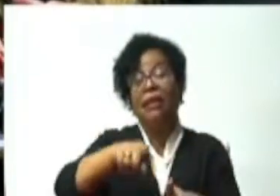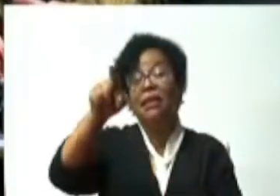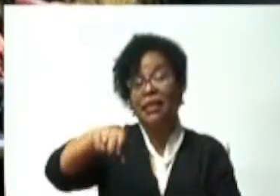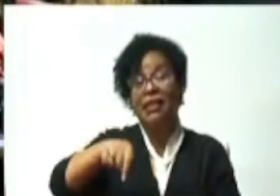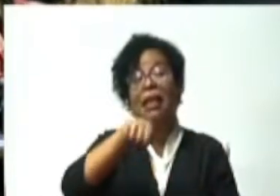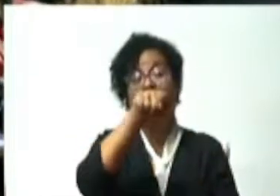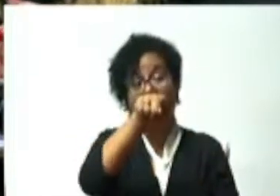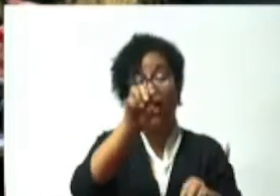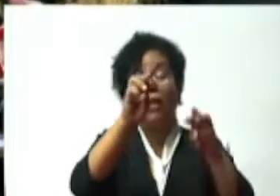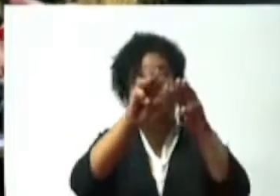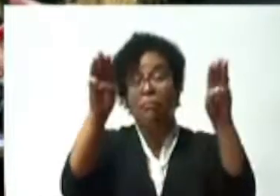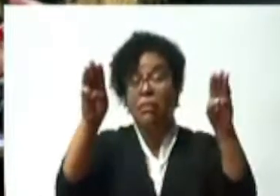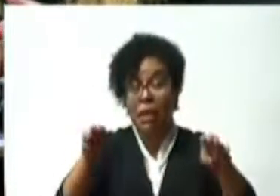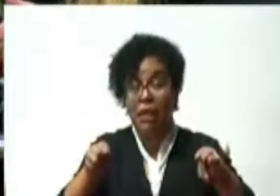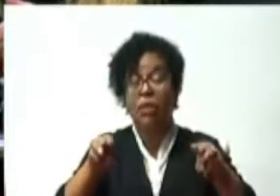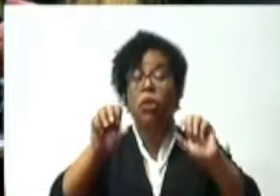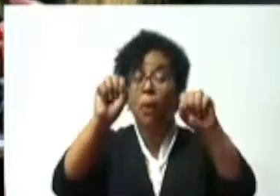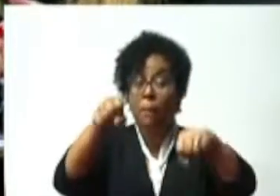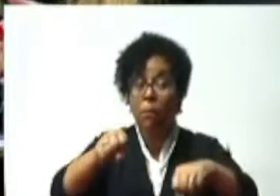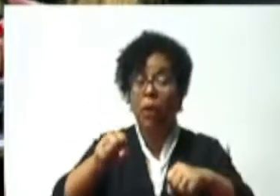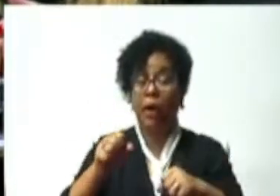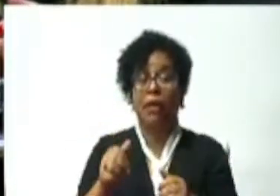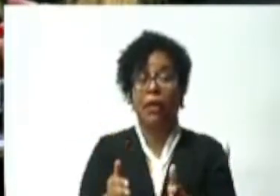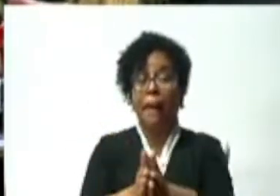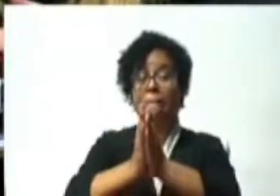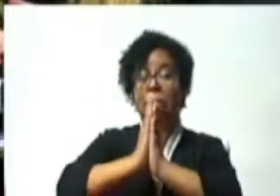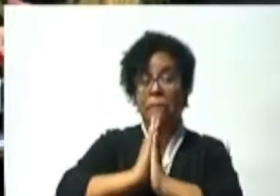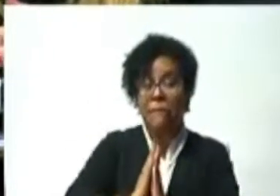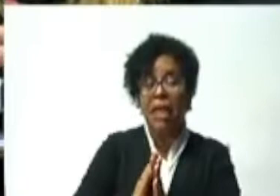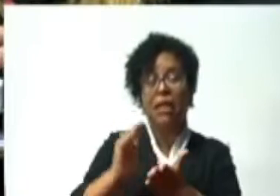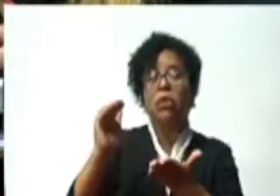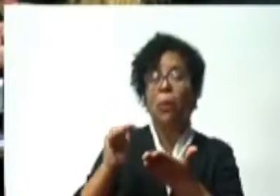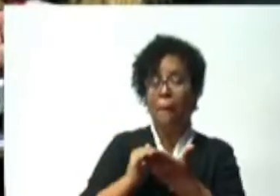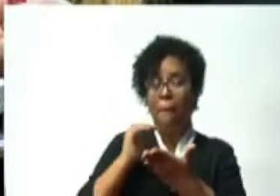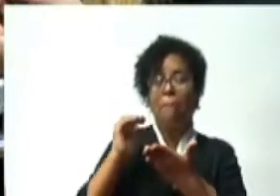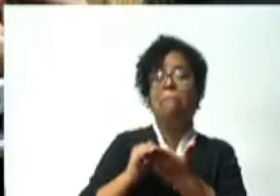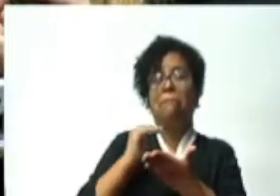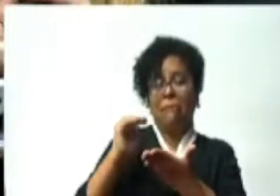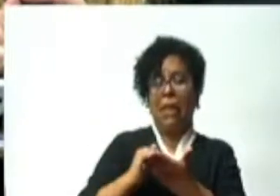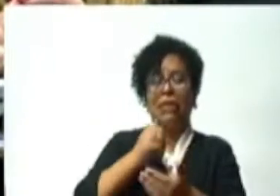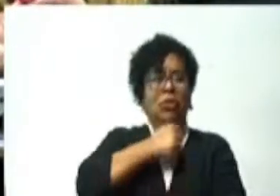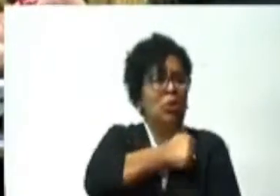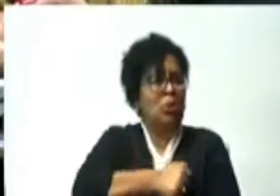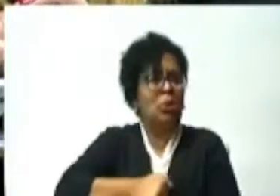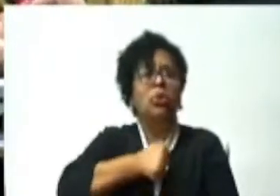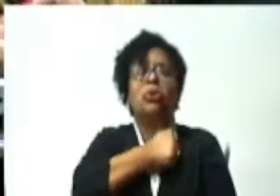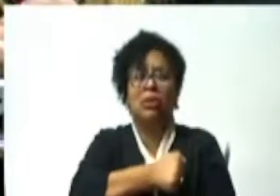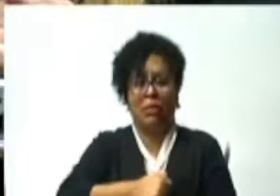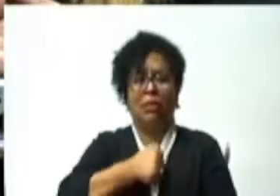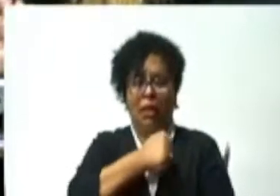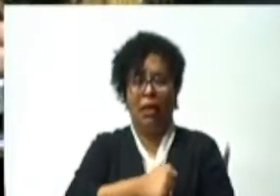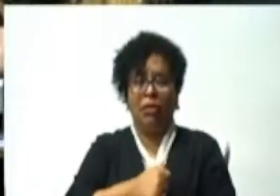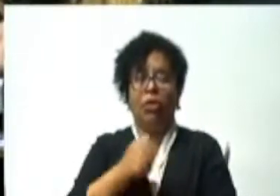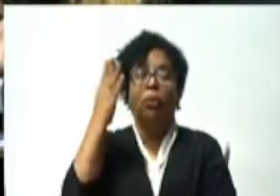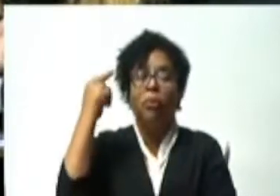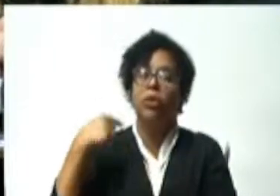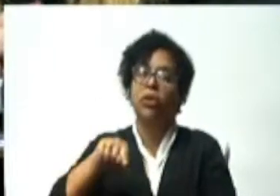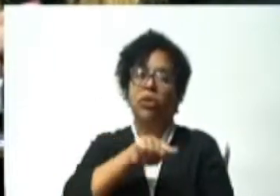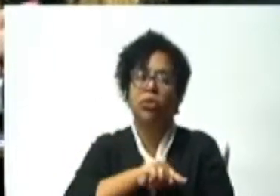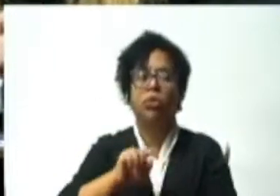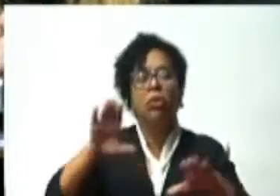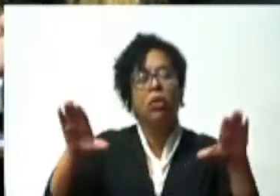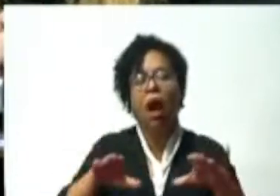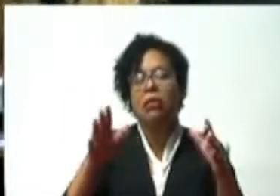mendigar. Nosotros fuimos a trabajar con una comisión de trabajo de aquí de la Cámara de Diputados. Buenos días y muchas gracias,